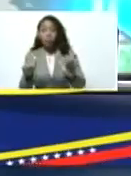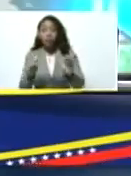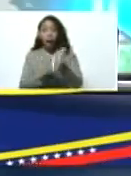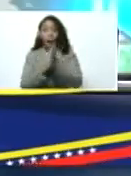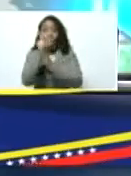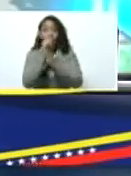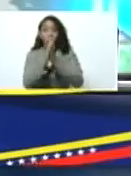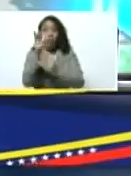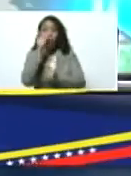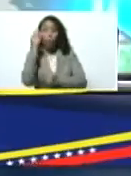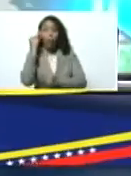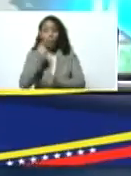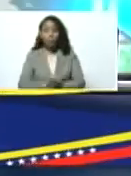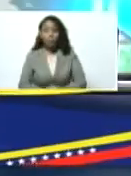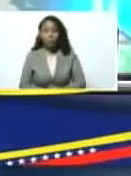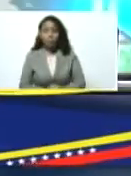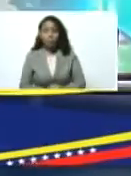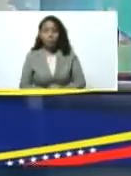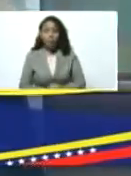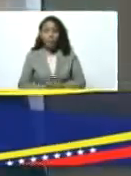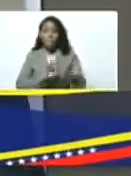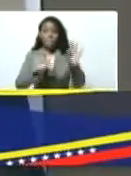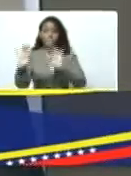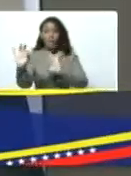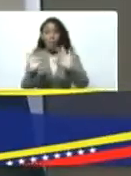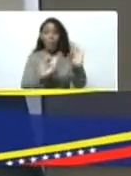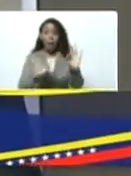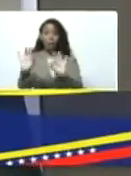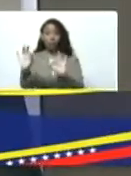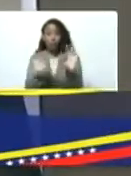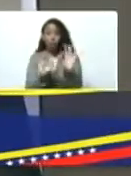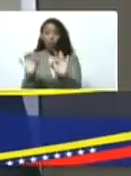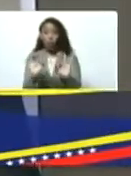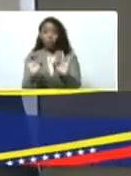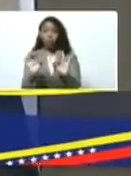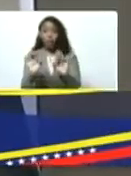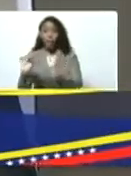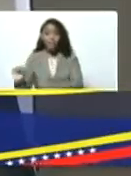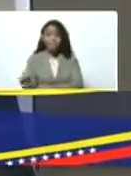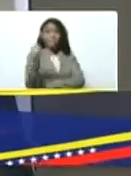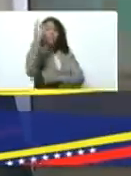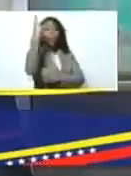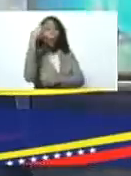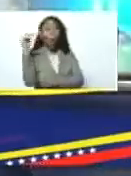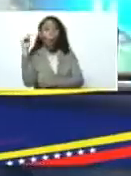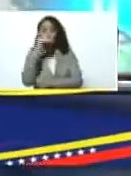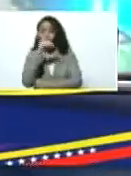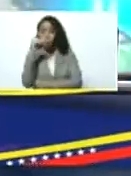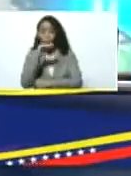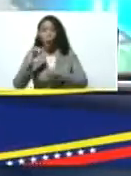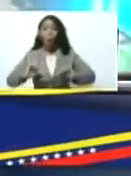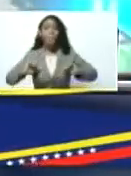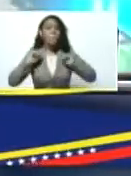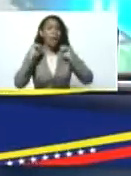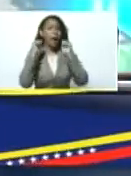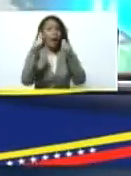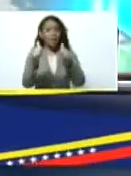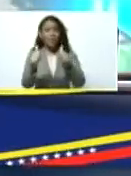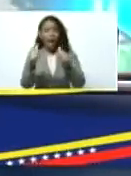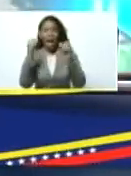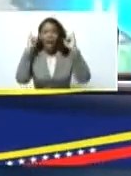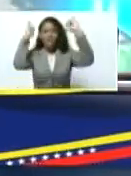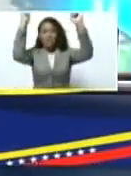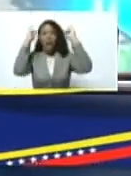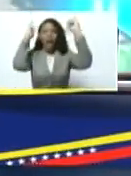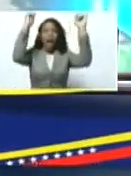Emprendedores y emprendedoras, prepárense que desde el 1 de octubre arrancan las